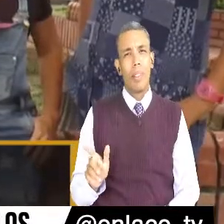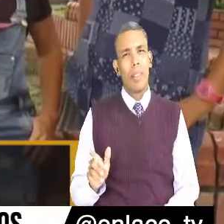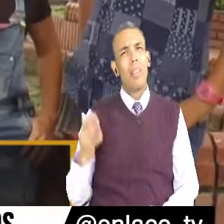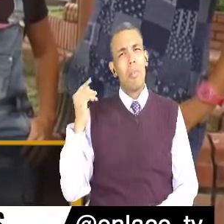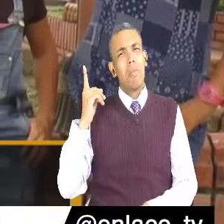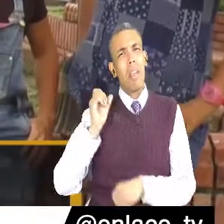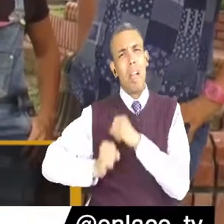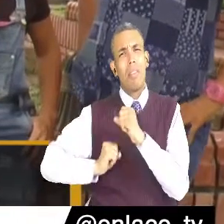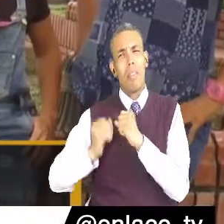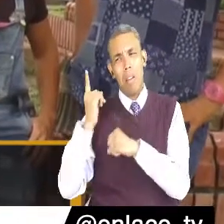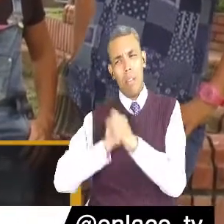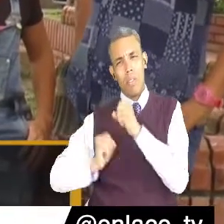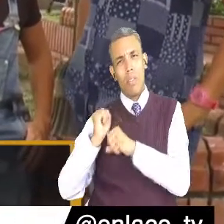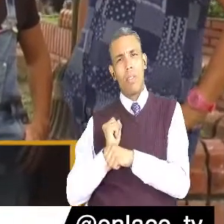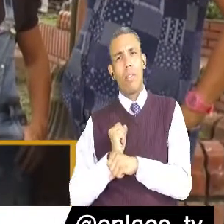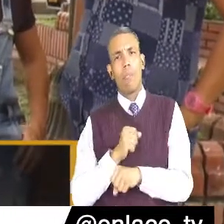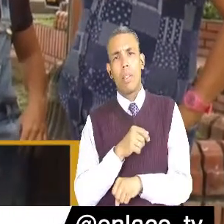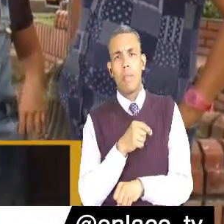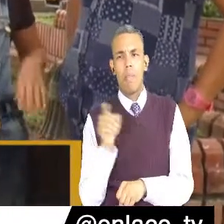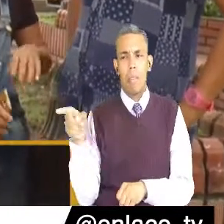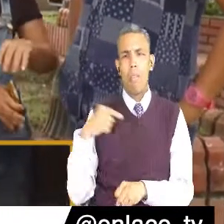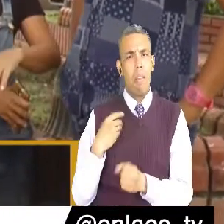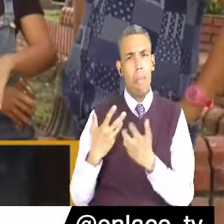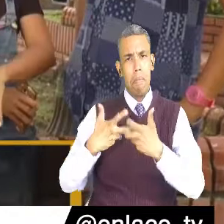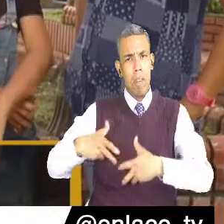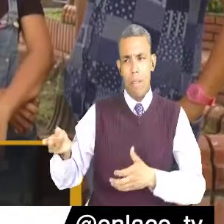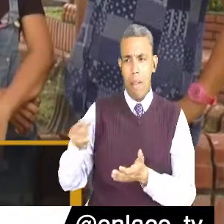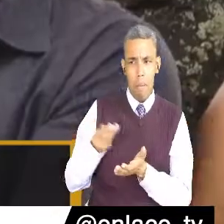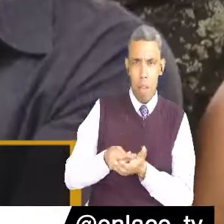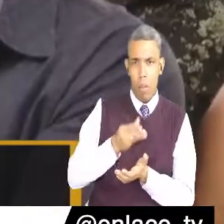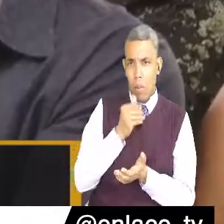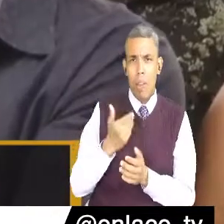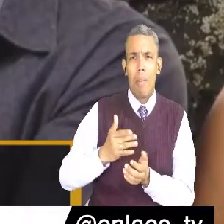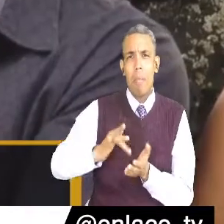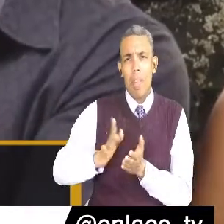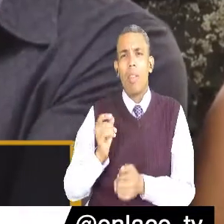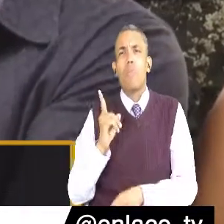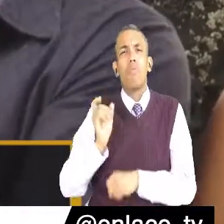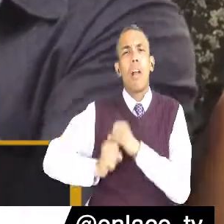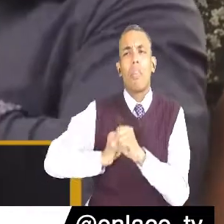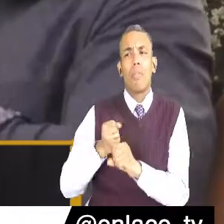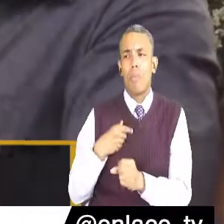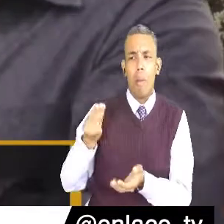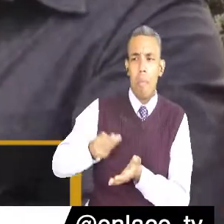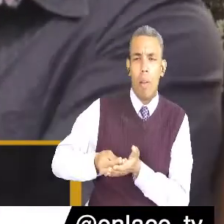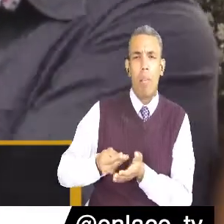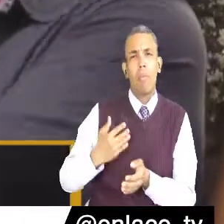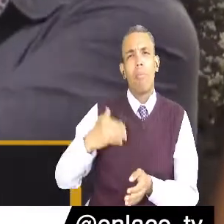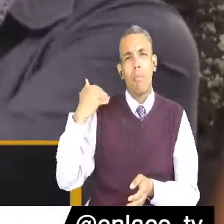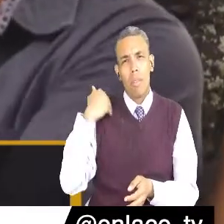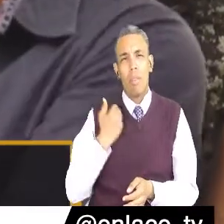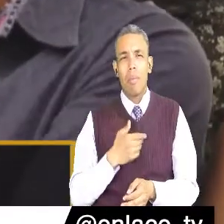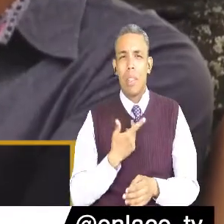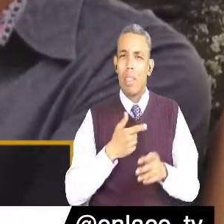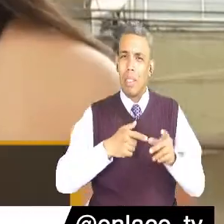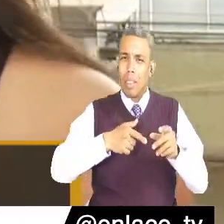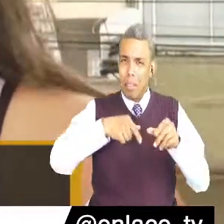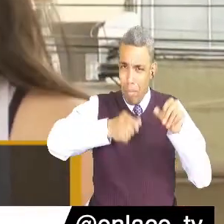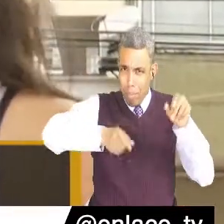situación económica en la que habíamos quedado en ese tiempo. Éramos aproximadamente 42 familias que